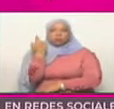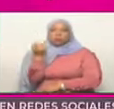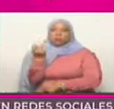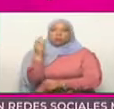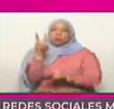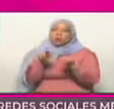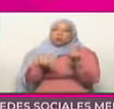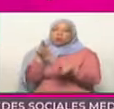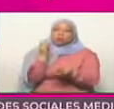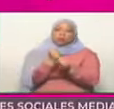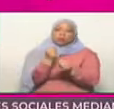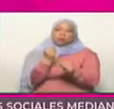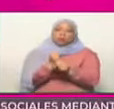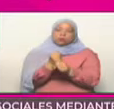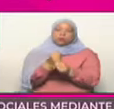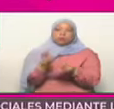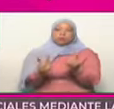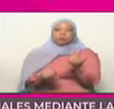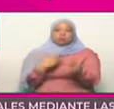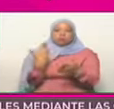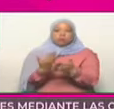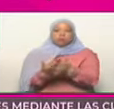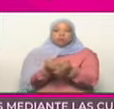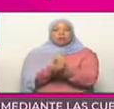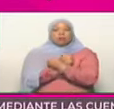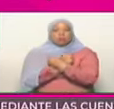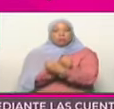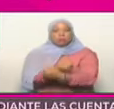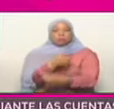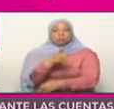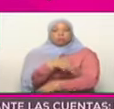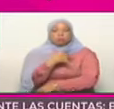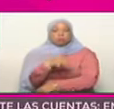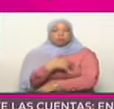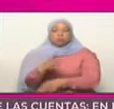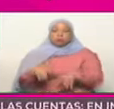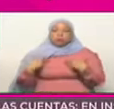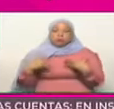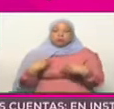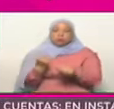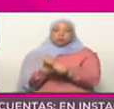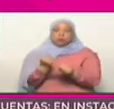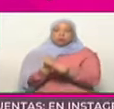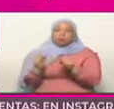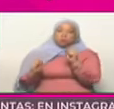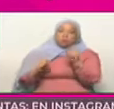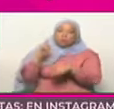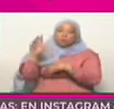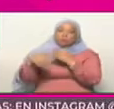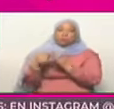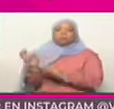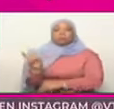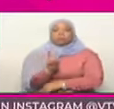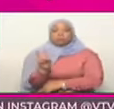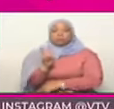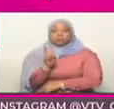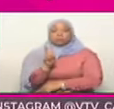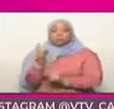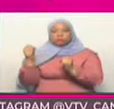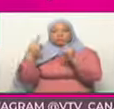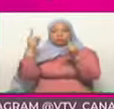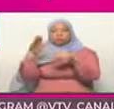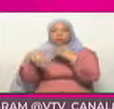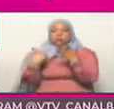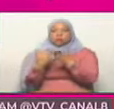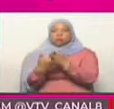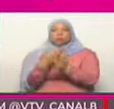expresión era la expresión del amor, de la alegría, de la felicidad y la admiración que sienten por Venezuela. Impresionante.